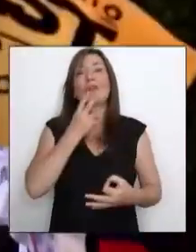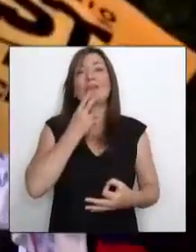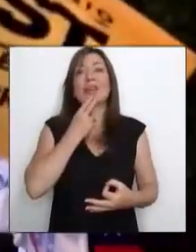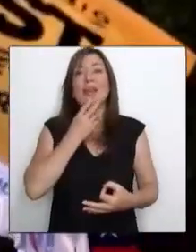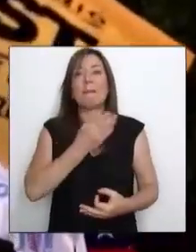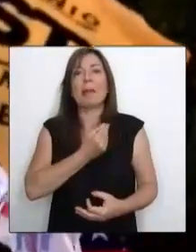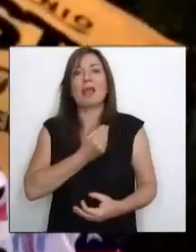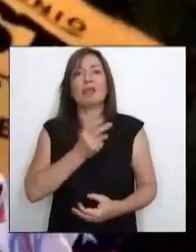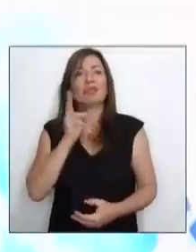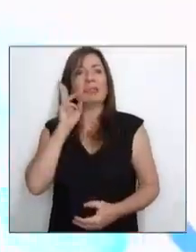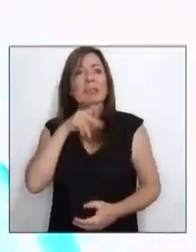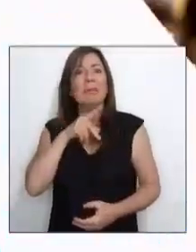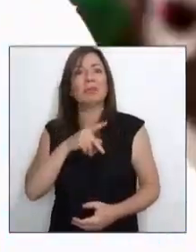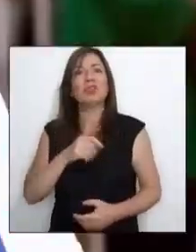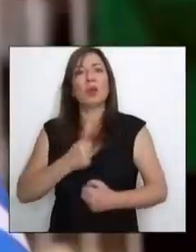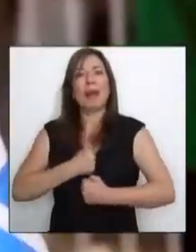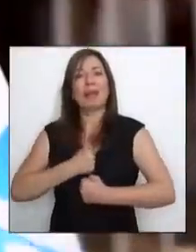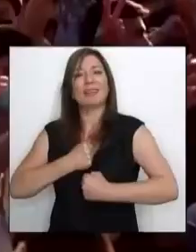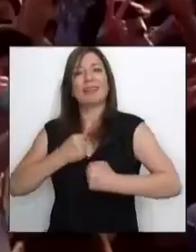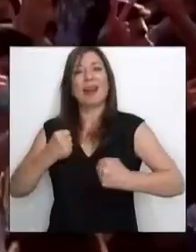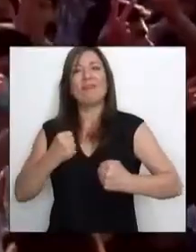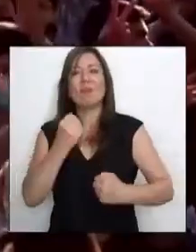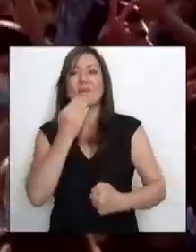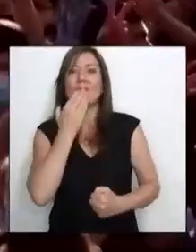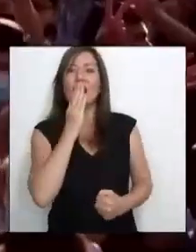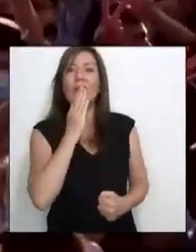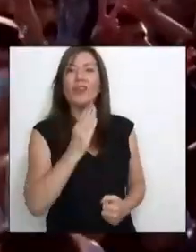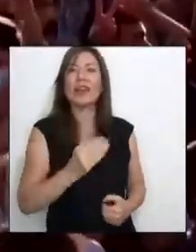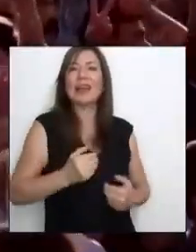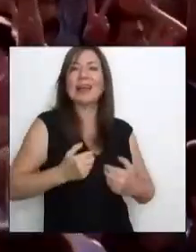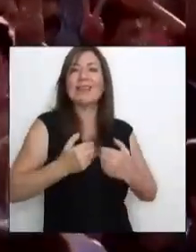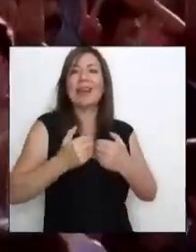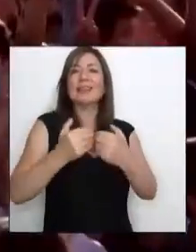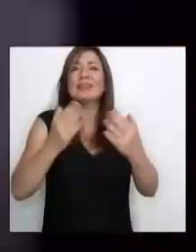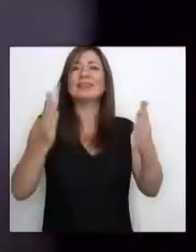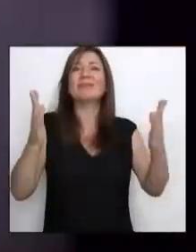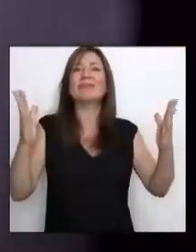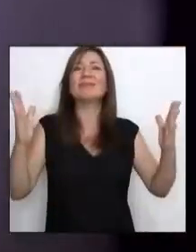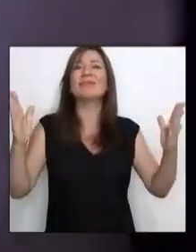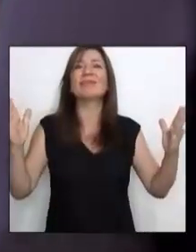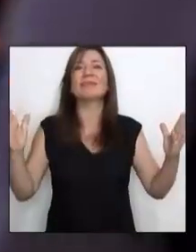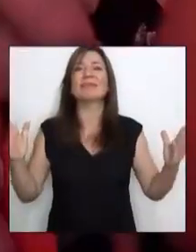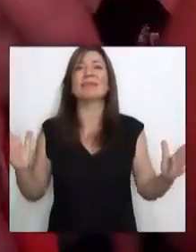libertad. De vivir seguros y sin temor, yo me atrevo a estar mejor, la